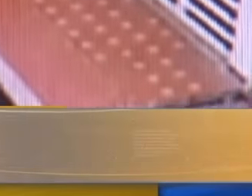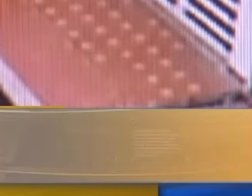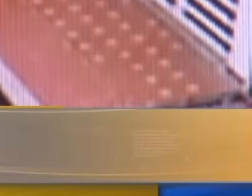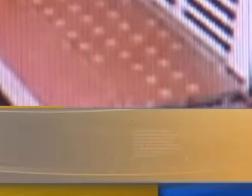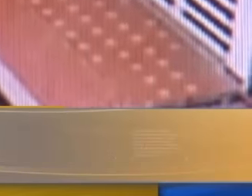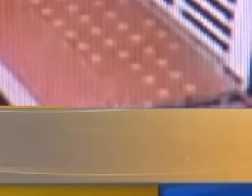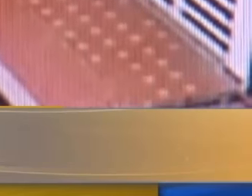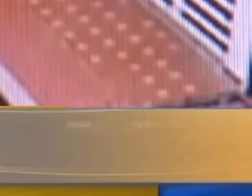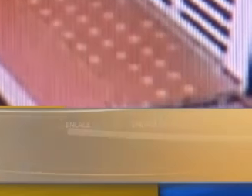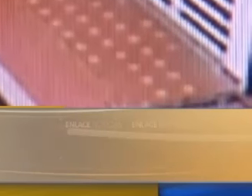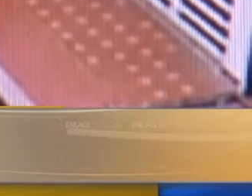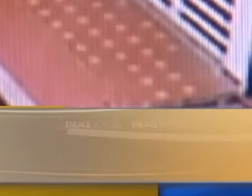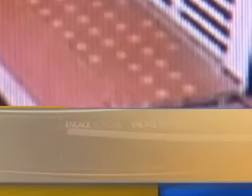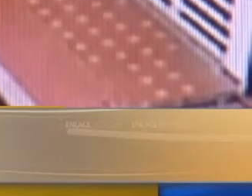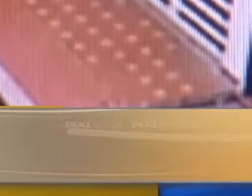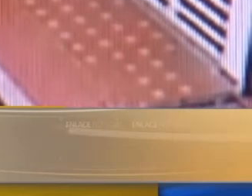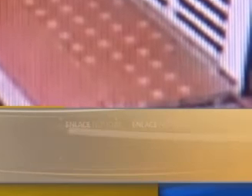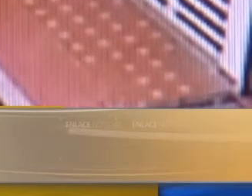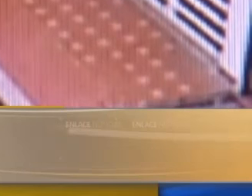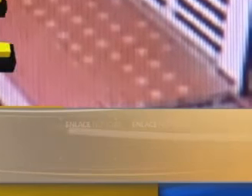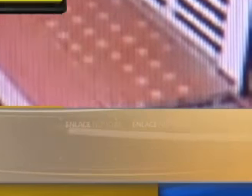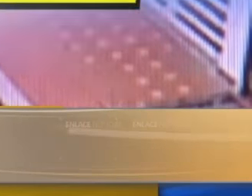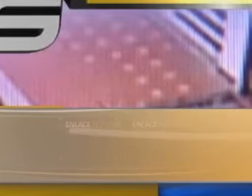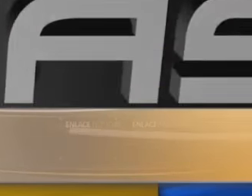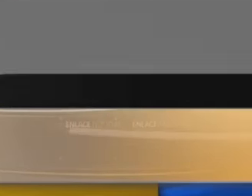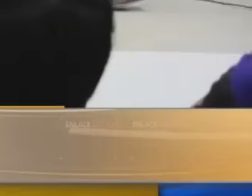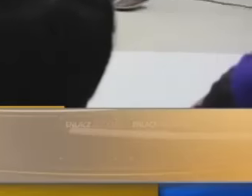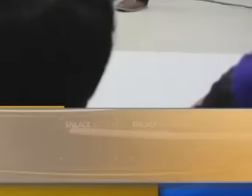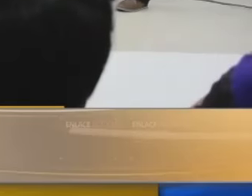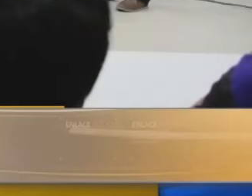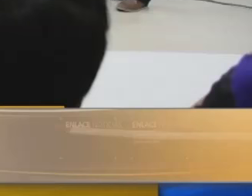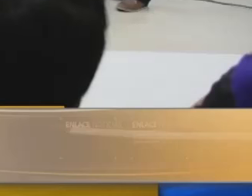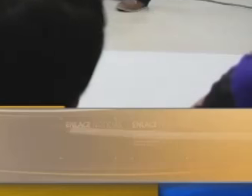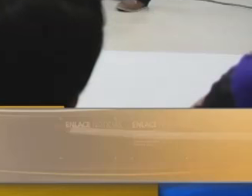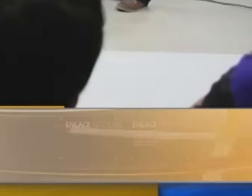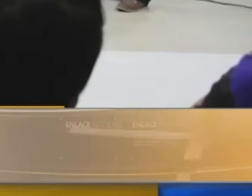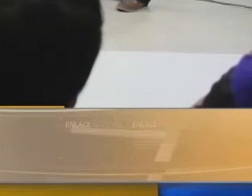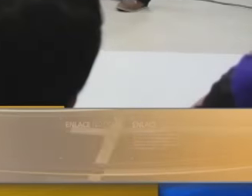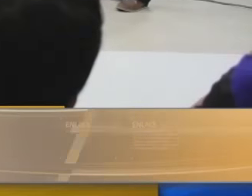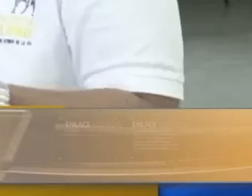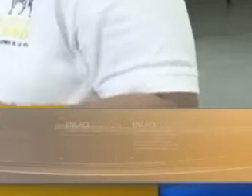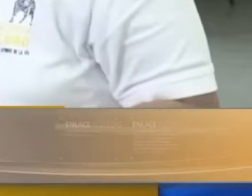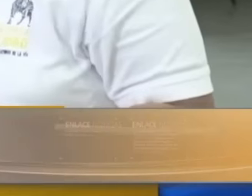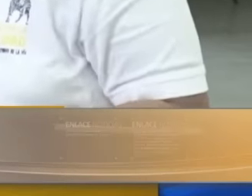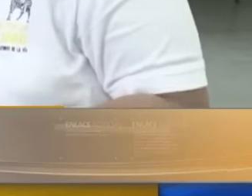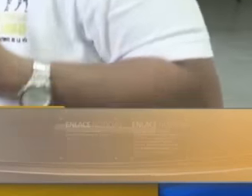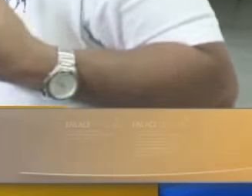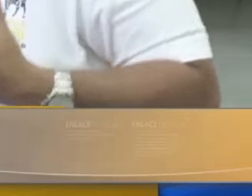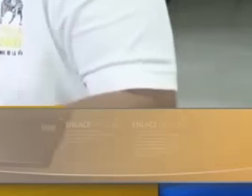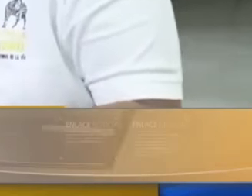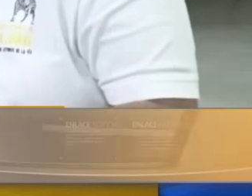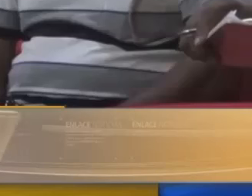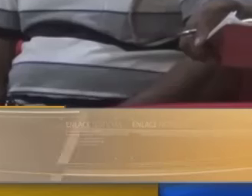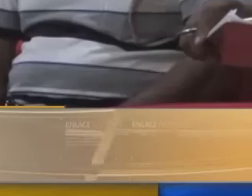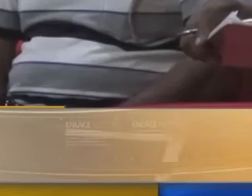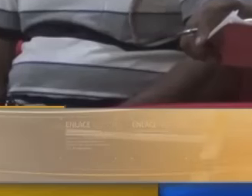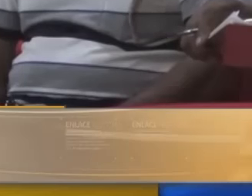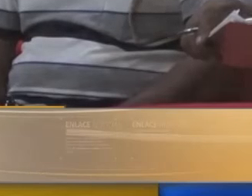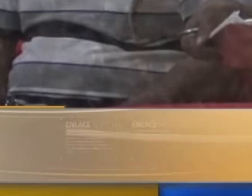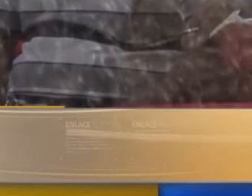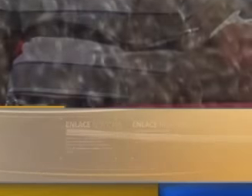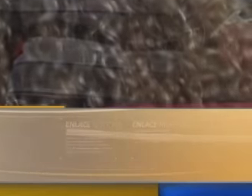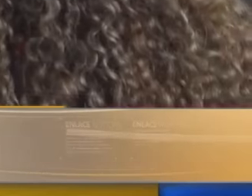arranque. Vecinos del lugar de los hechos se quejan por lo sucedido. Todo dispuesto para el inicio en Barranca Bermeja del encuentro sobre movilidad. Ya